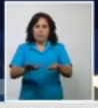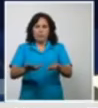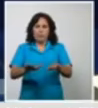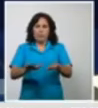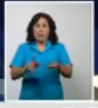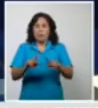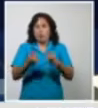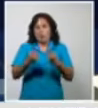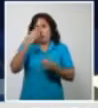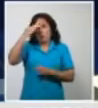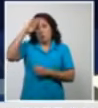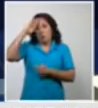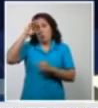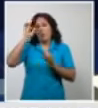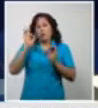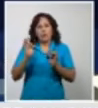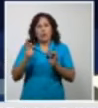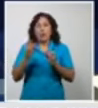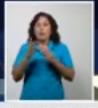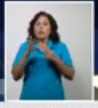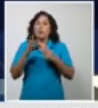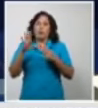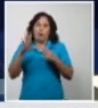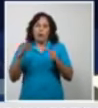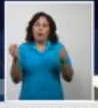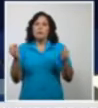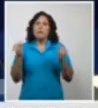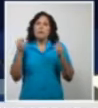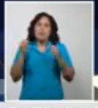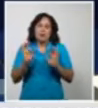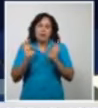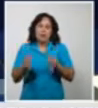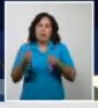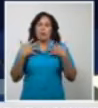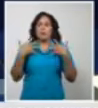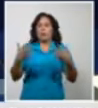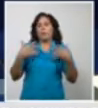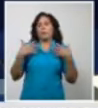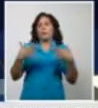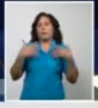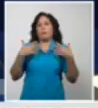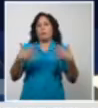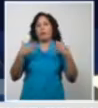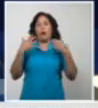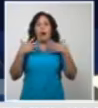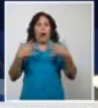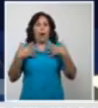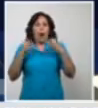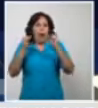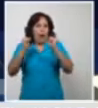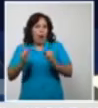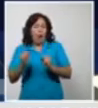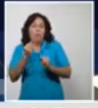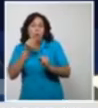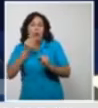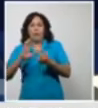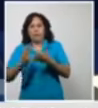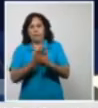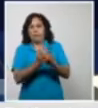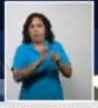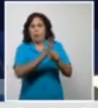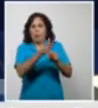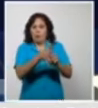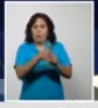Cuba tiene la suerte de ser un eterno verano. Incluso se plantea que